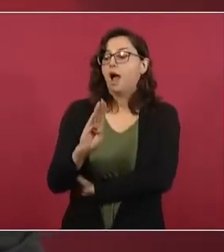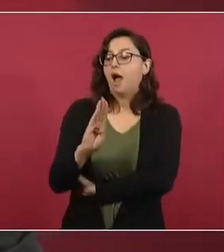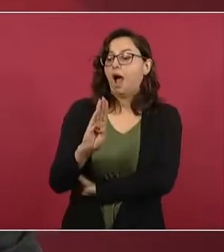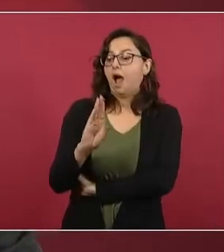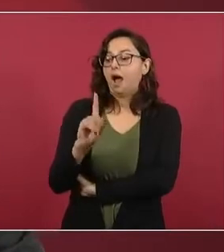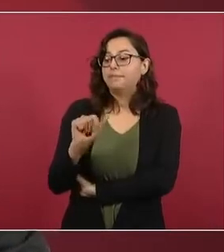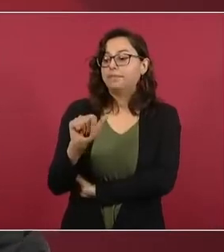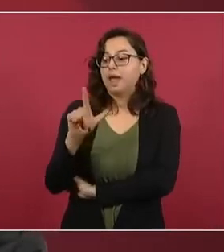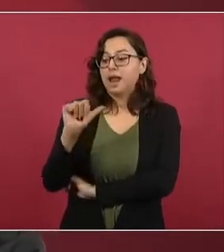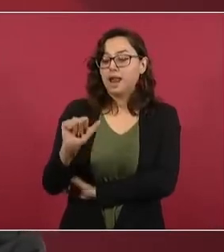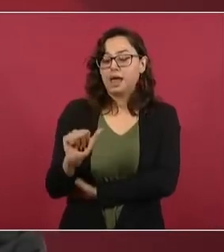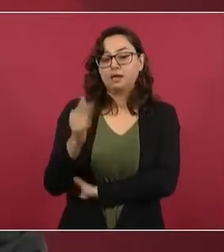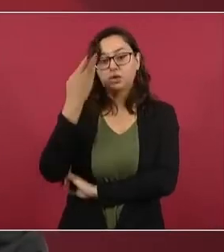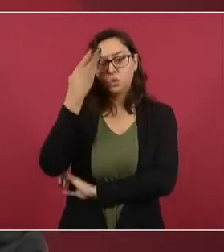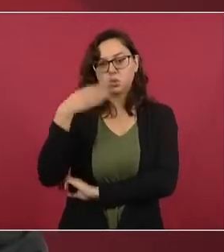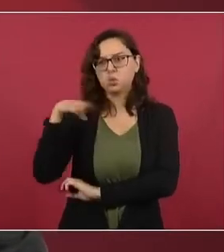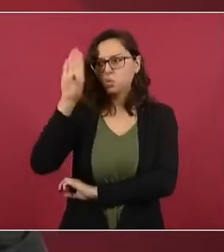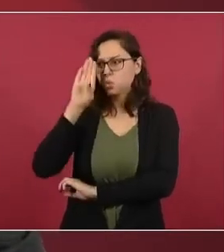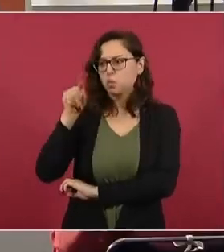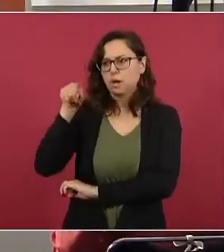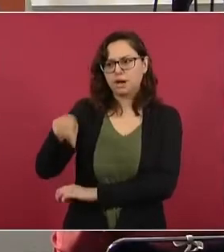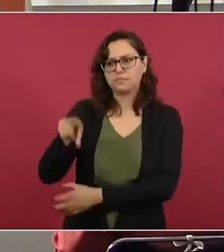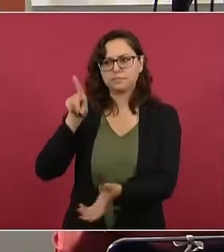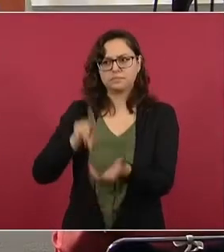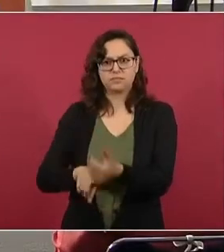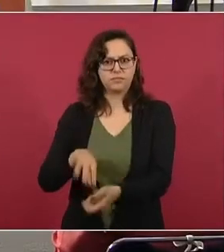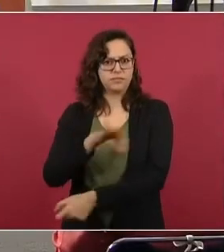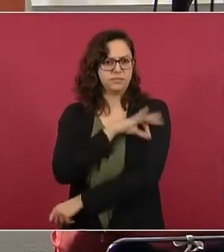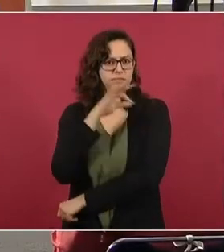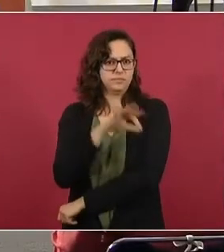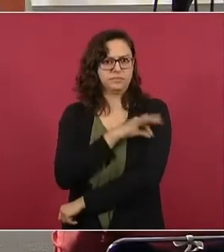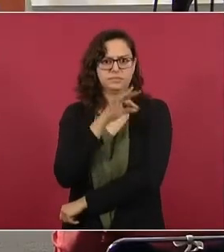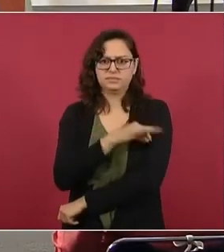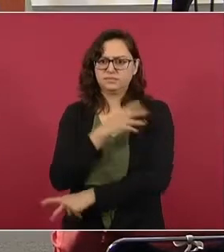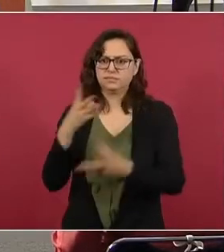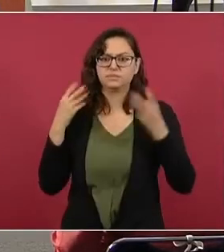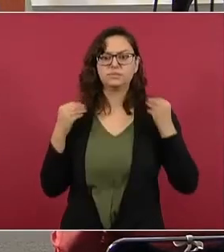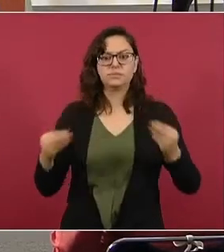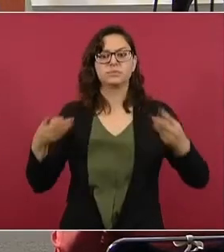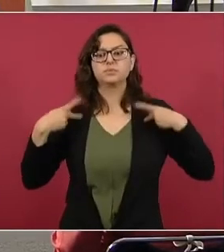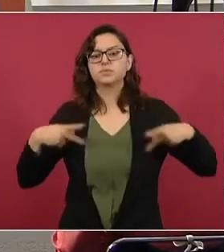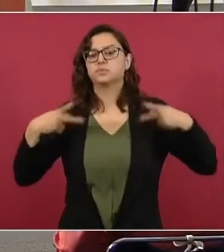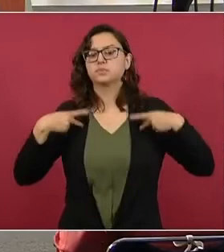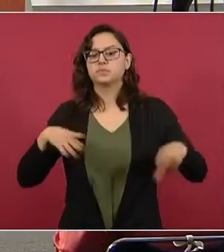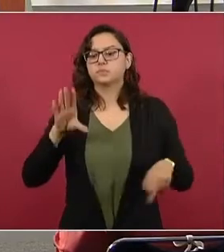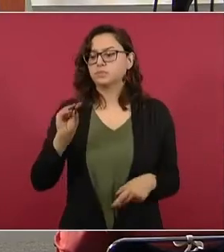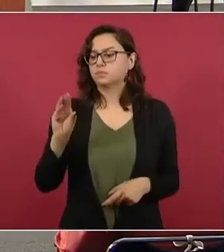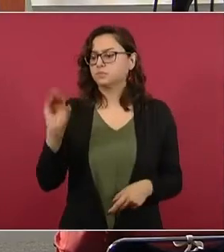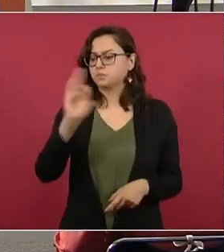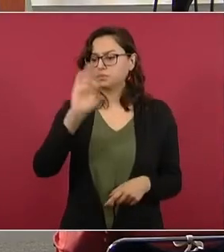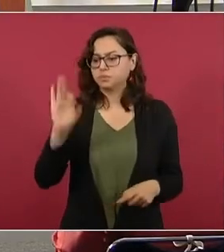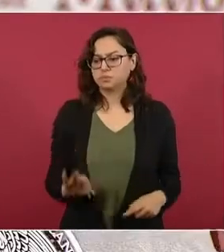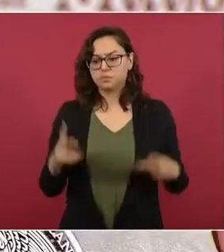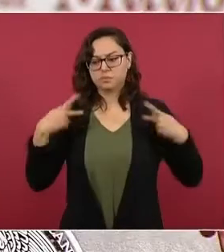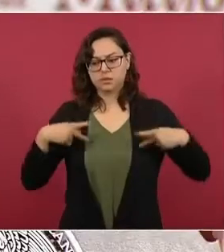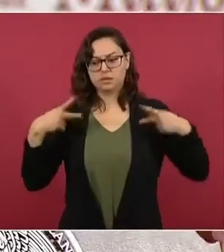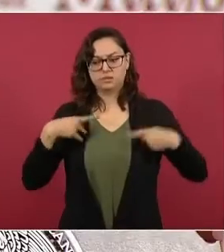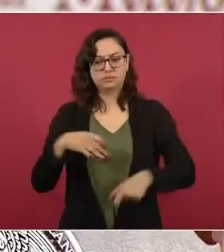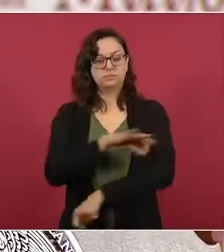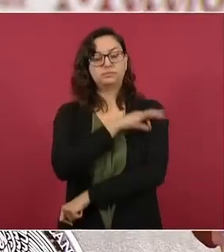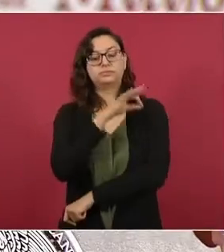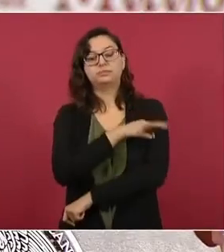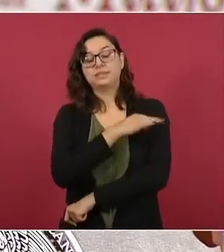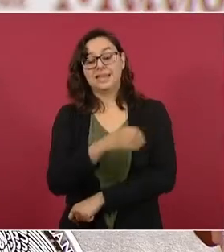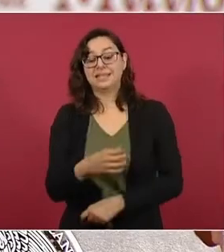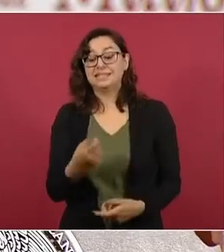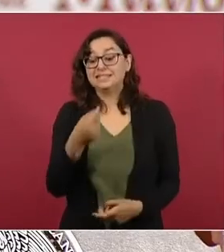en su territorio. Cuba ha alcanzado coberturas arriba del 96% de toda su población. Ellos incluyen niños desde